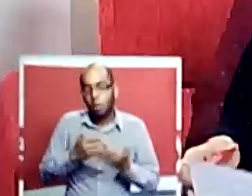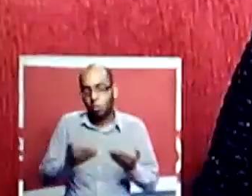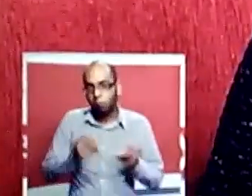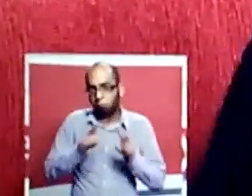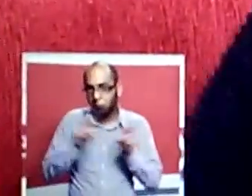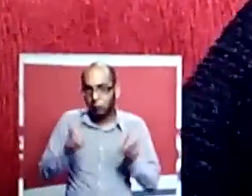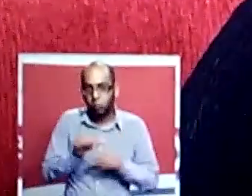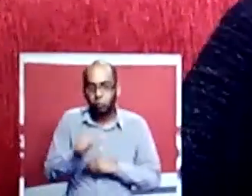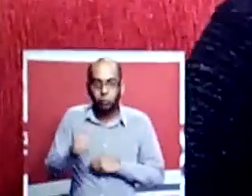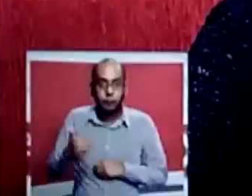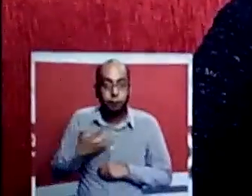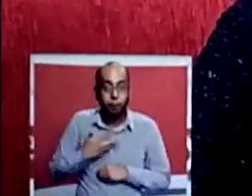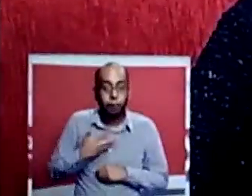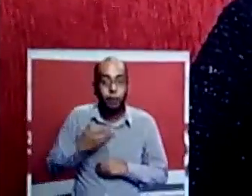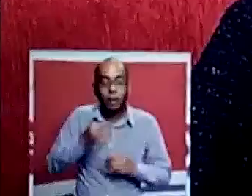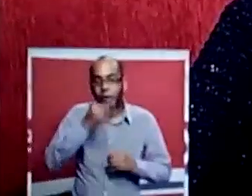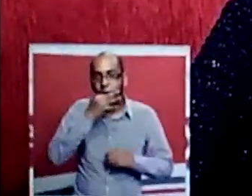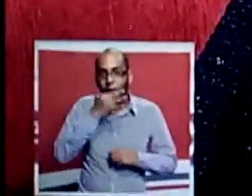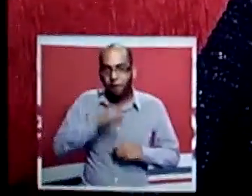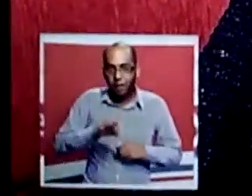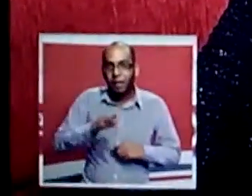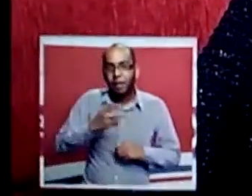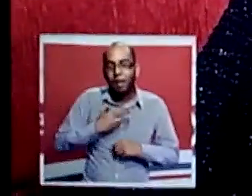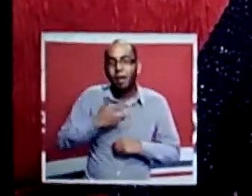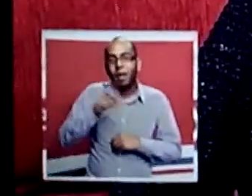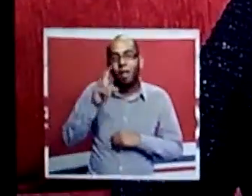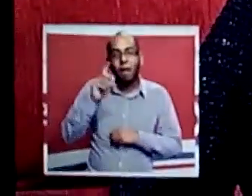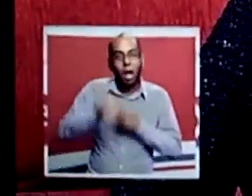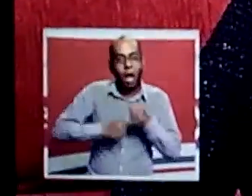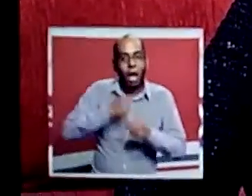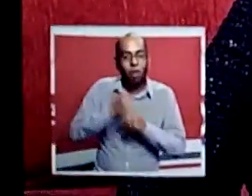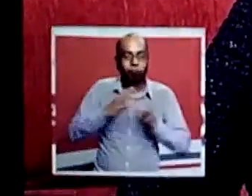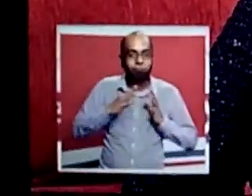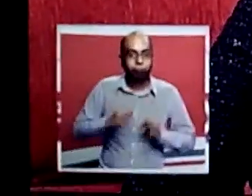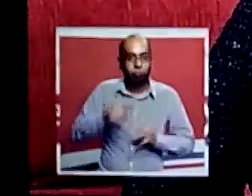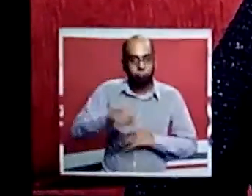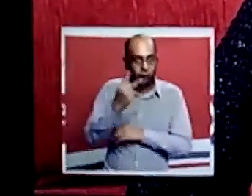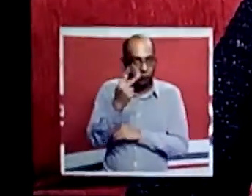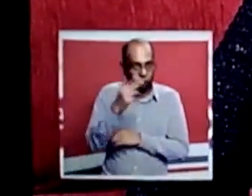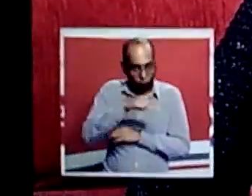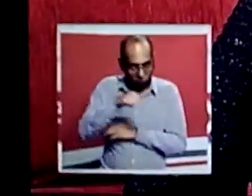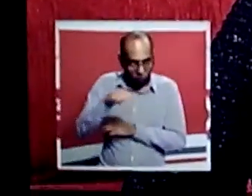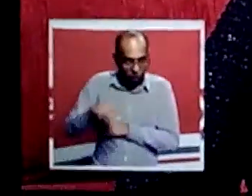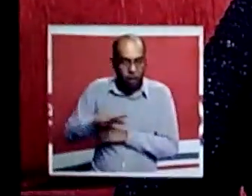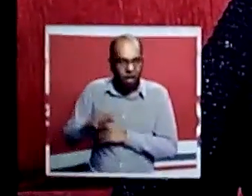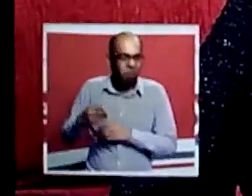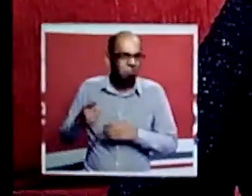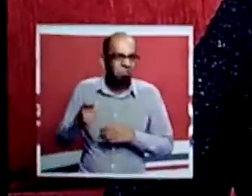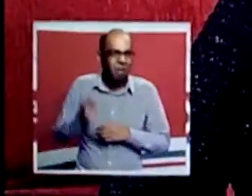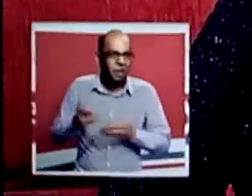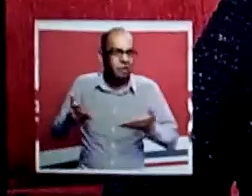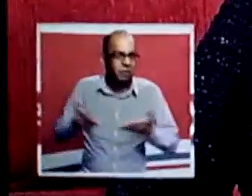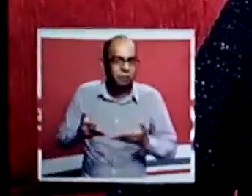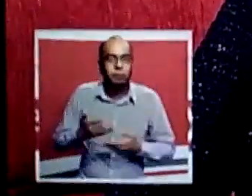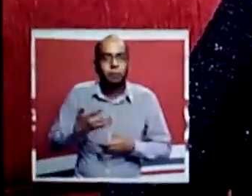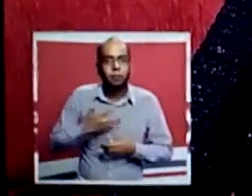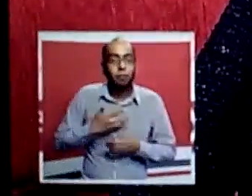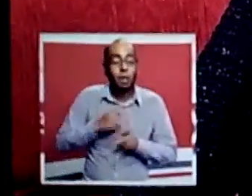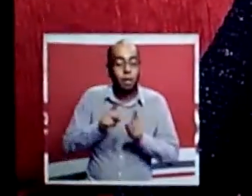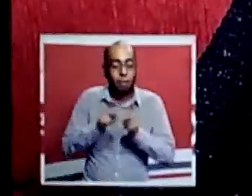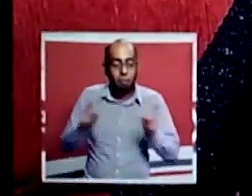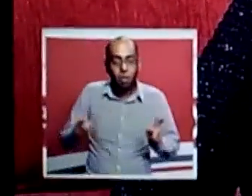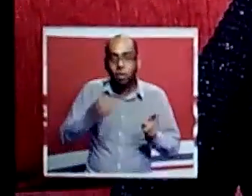temas en el marco de los festejos del 30 aniversario del Sistema Michoacano de Radio y Televisión. Se llevó a cabo la conferencia